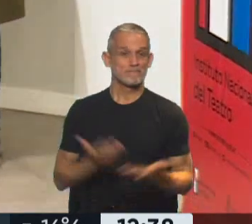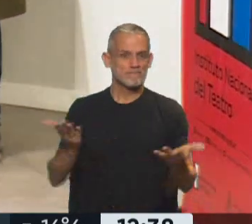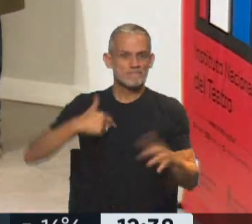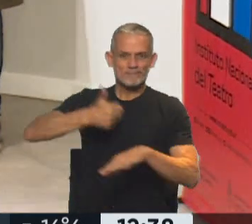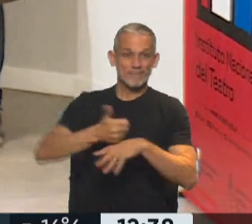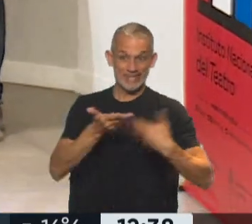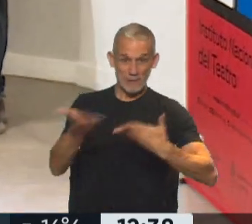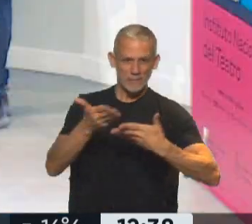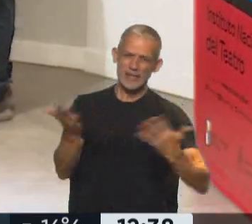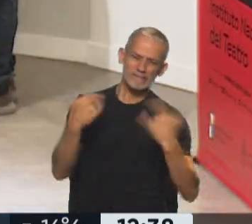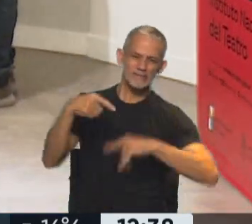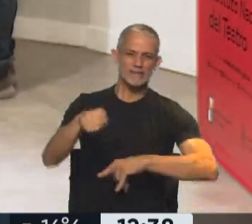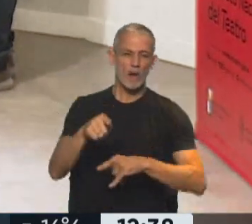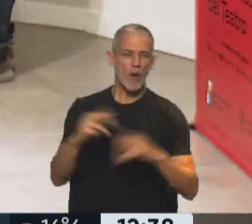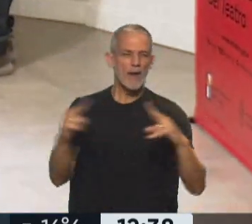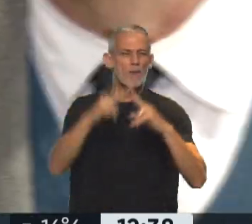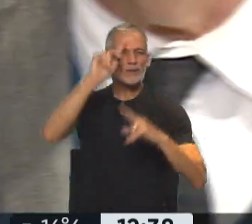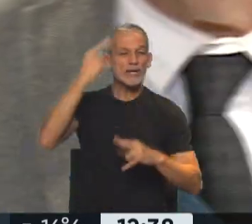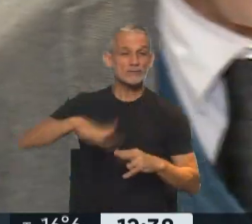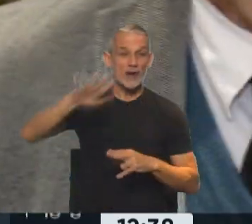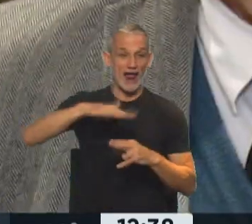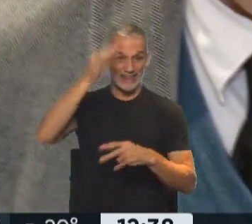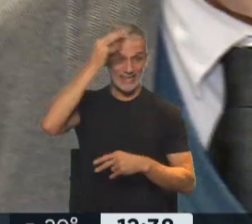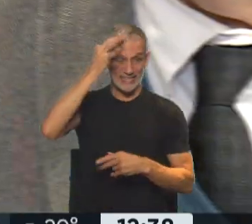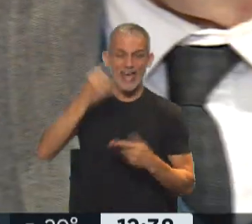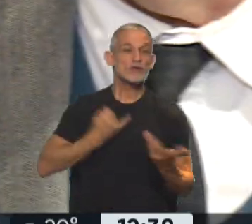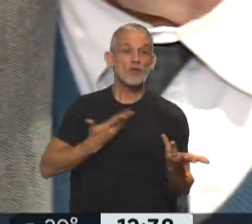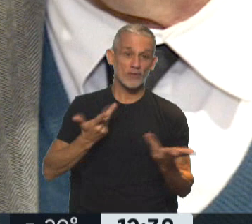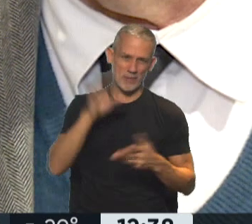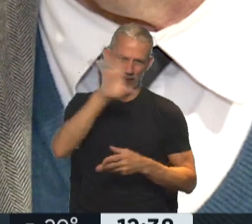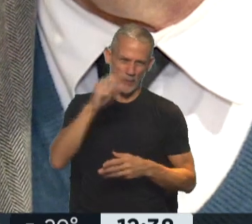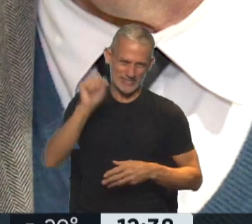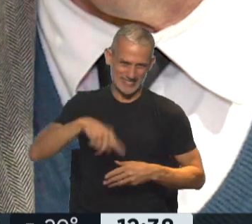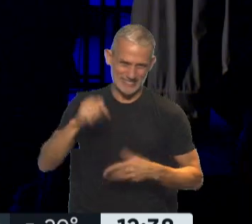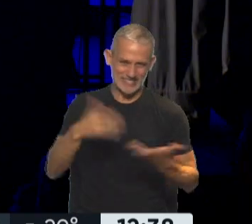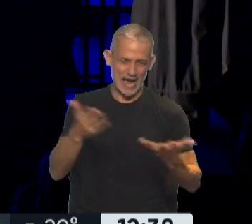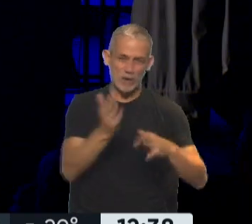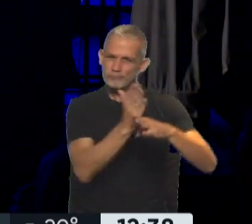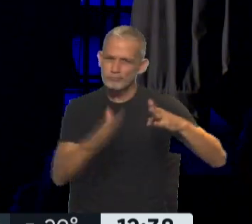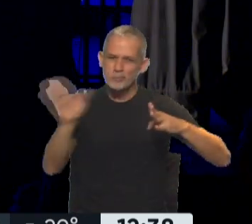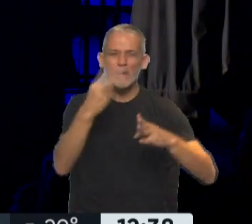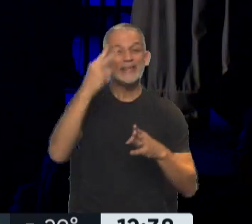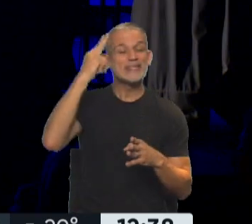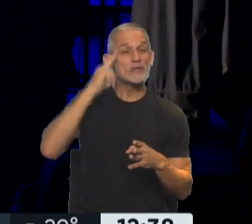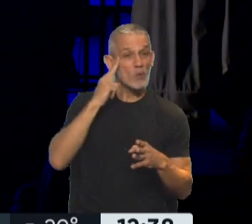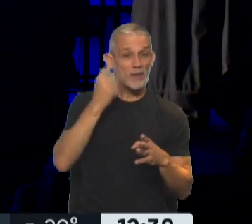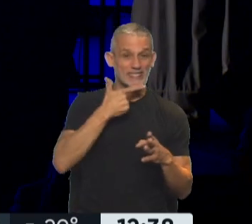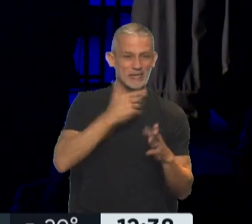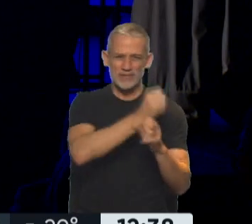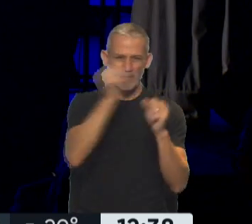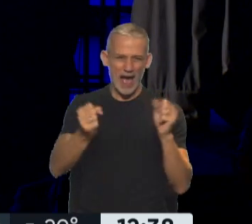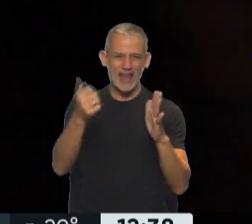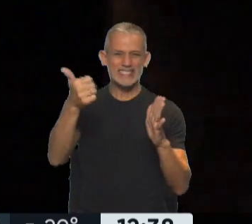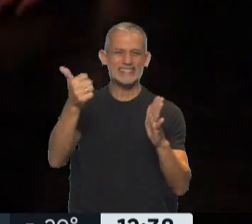Estamos invitando al Encuentro Nacional del Teatro, que se realizará en la provincia del Chaco desde el próximo 29 de septiembre al 6 de octubre.